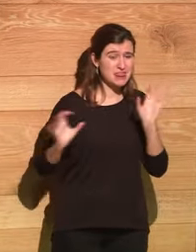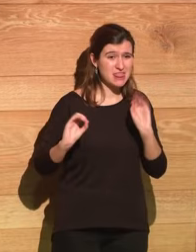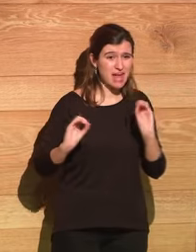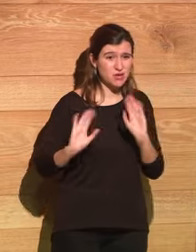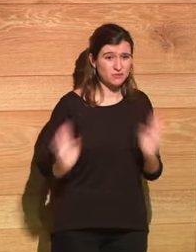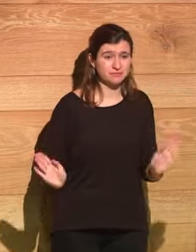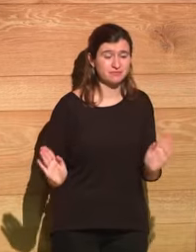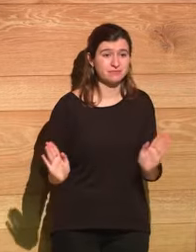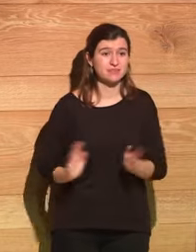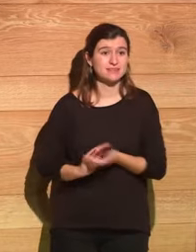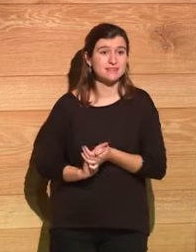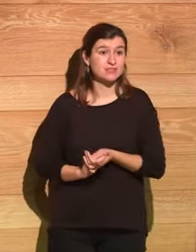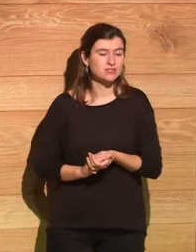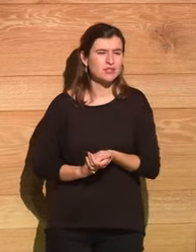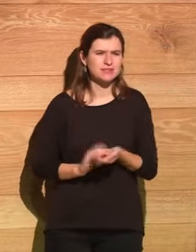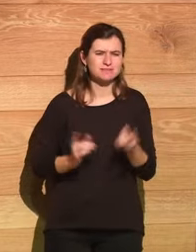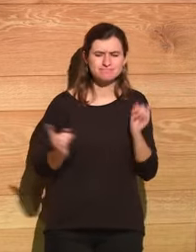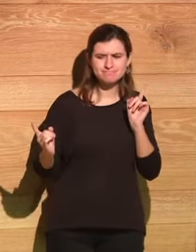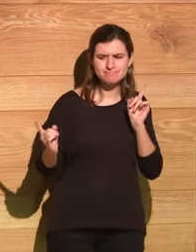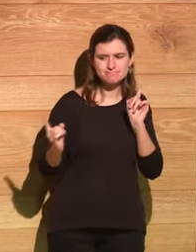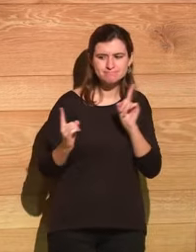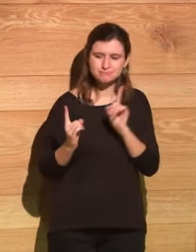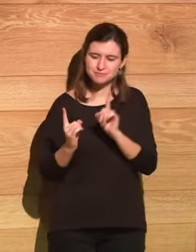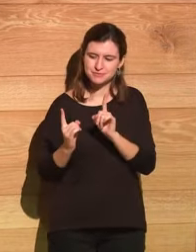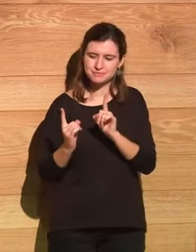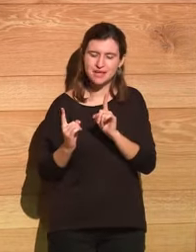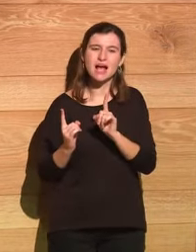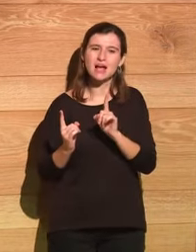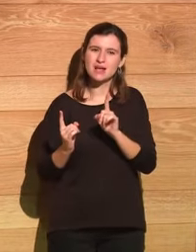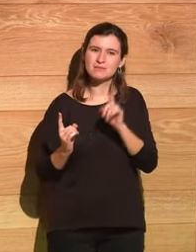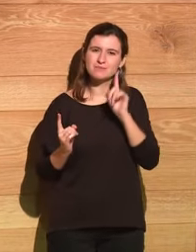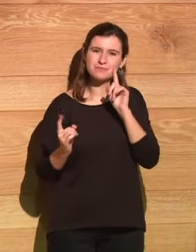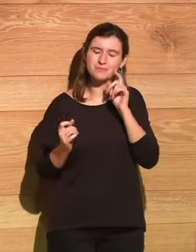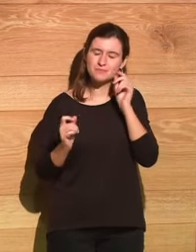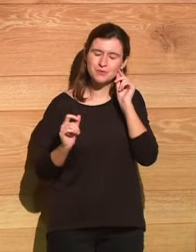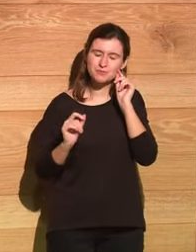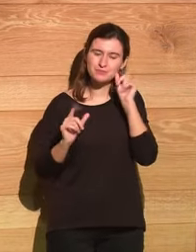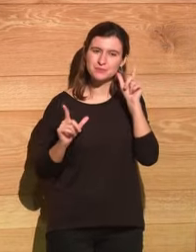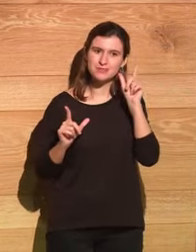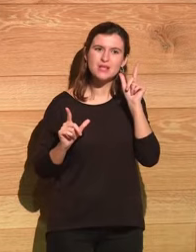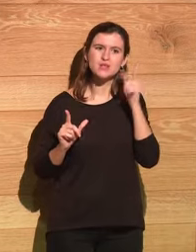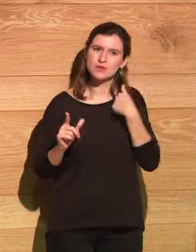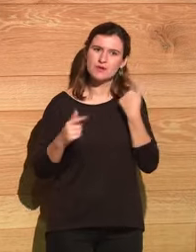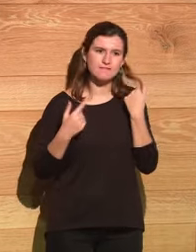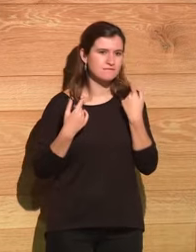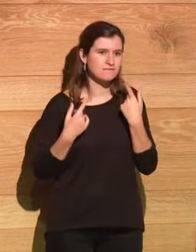me di cuenta hasta que me acerqué lo mucho que estaba perdiéndome.